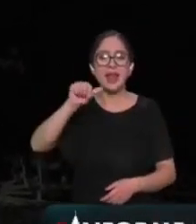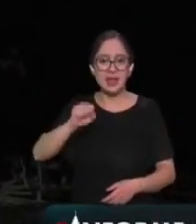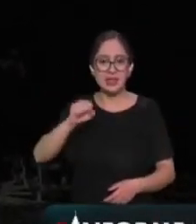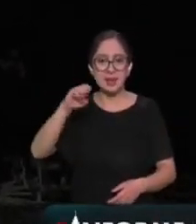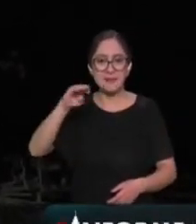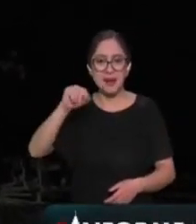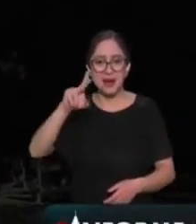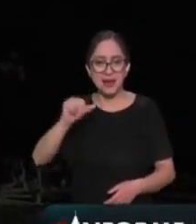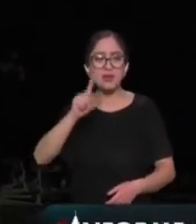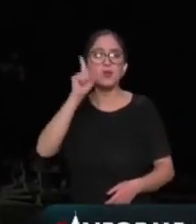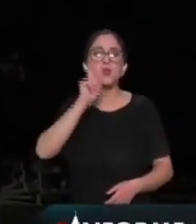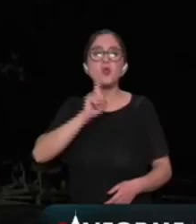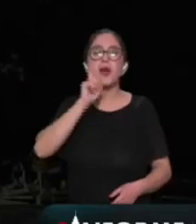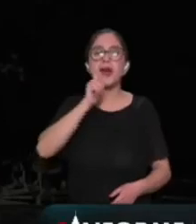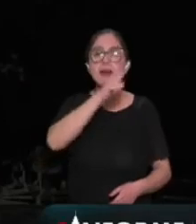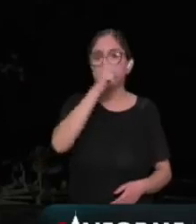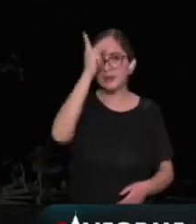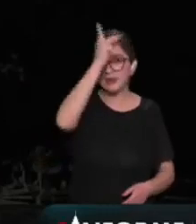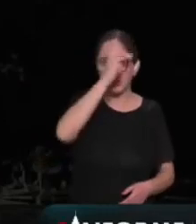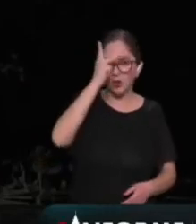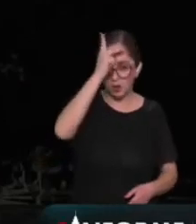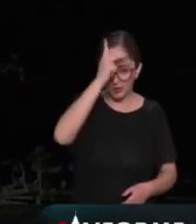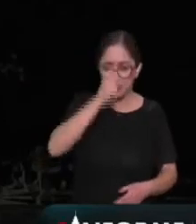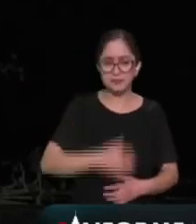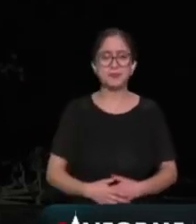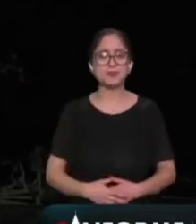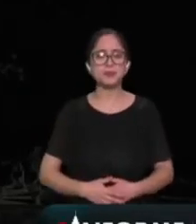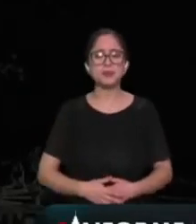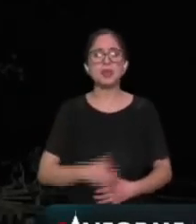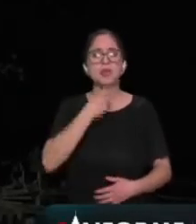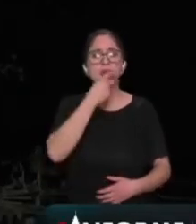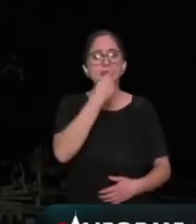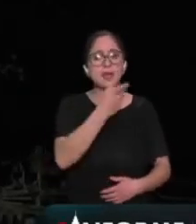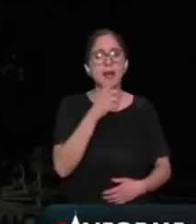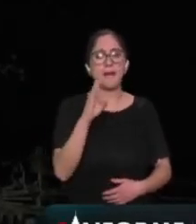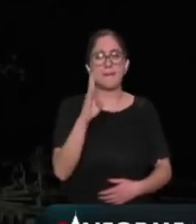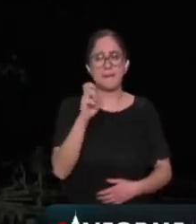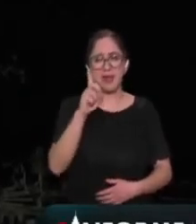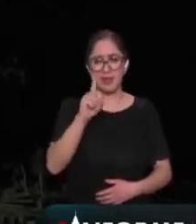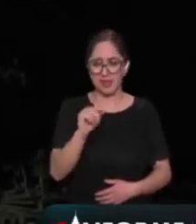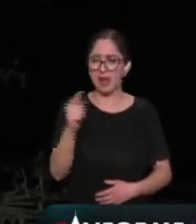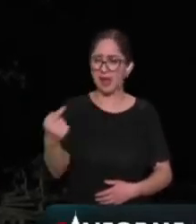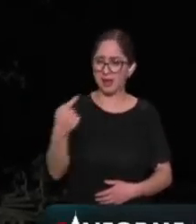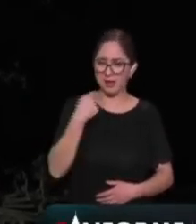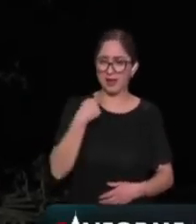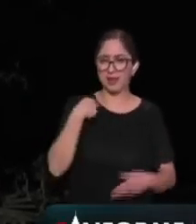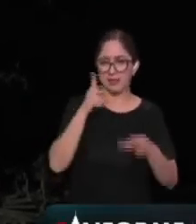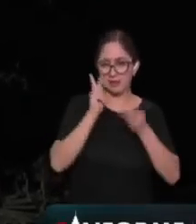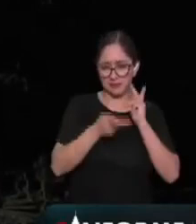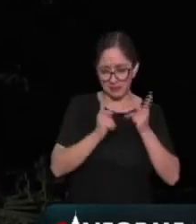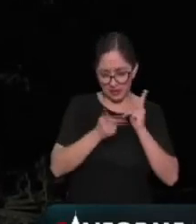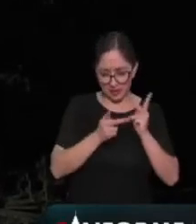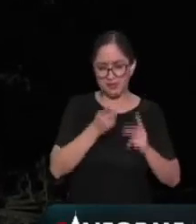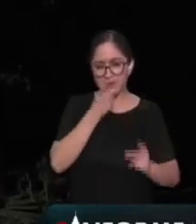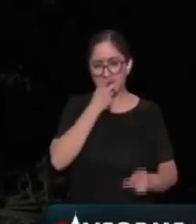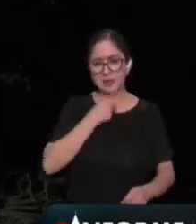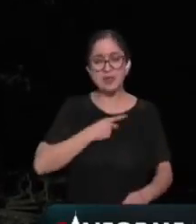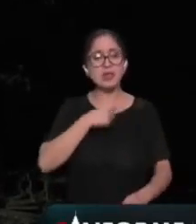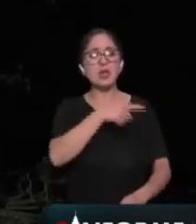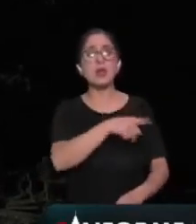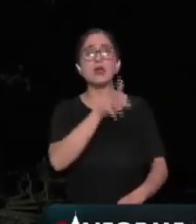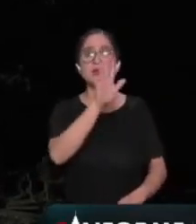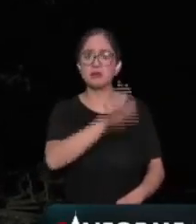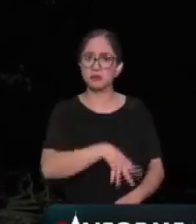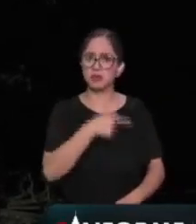psicóloga. Y entonces le dice, Brenda, me preocupas muchísimo, así me platicó mi hija, porque está cerrando nada